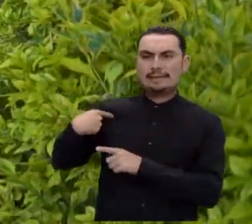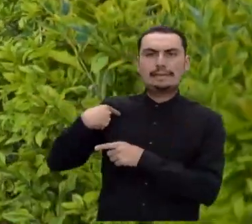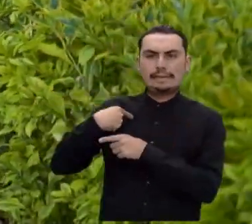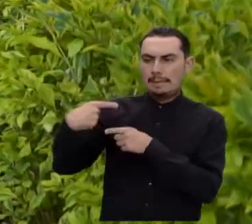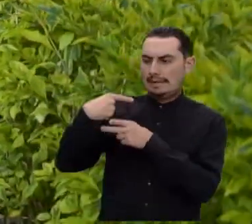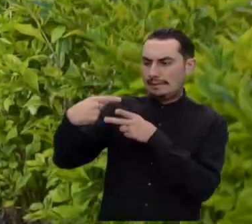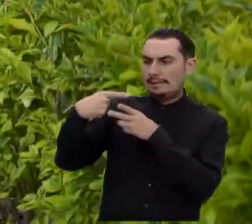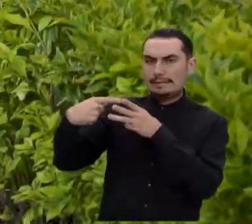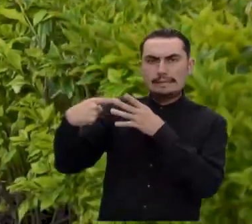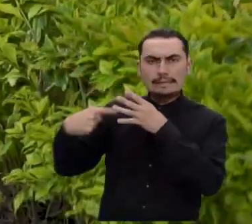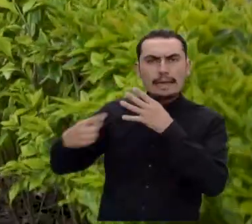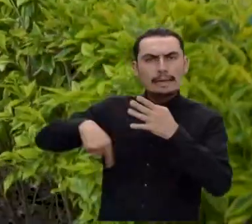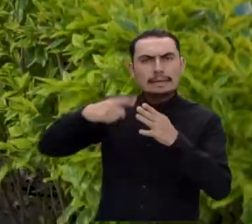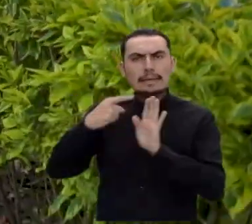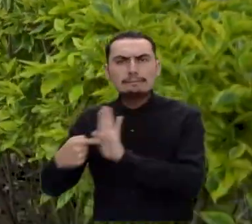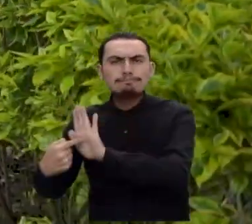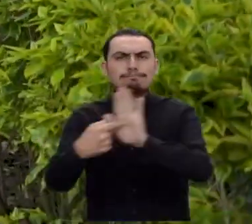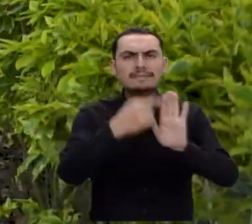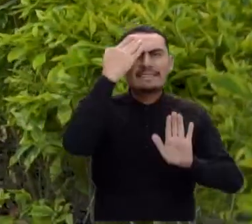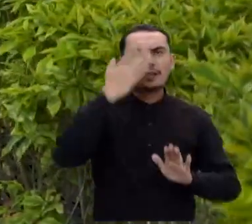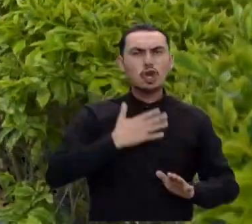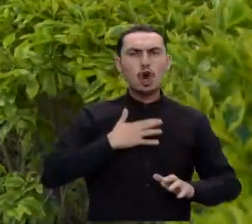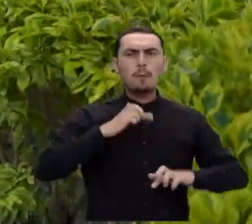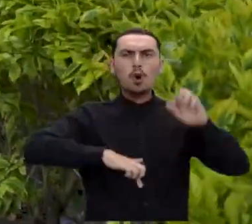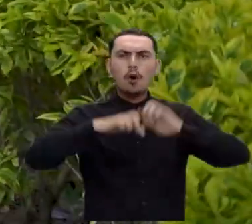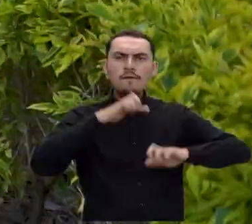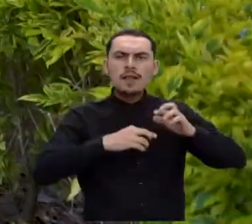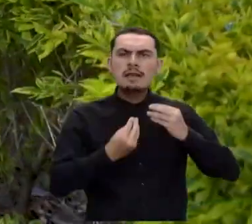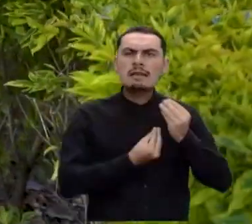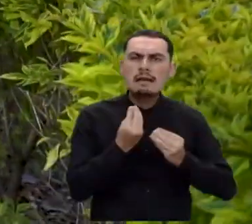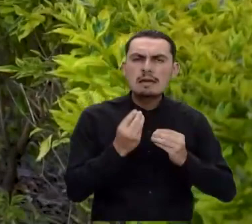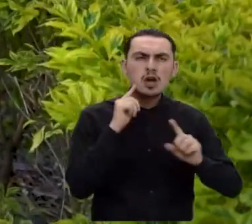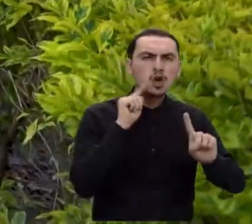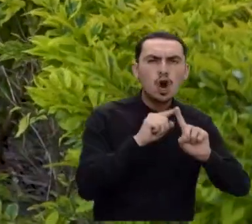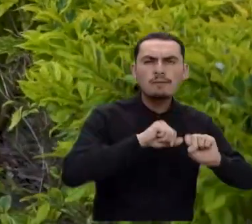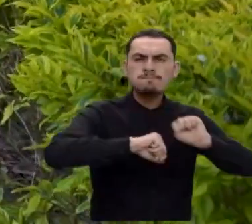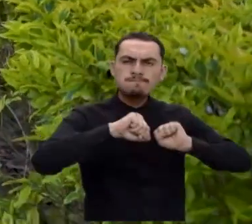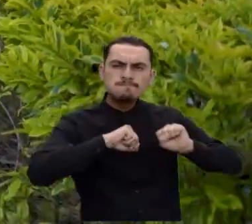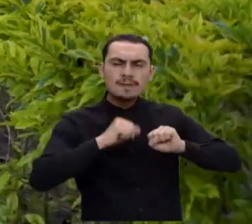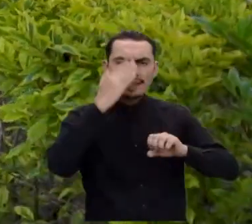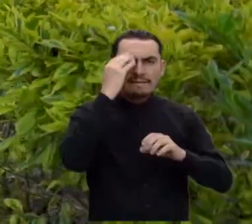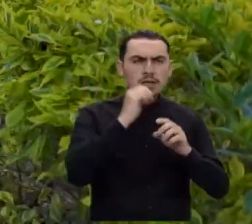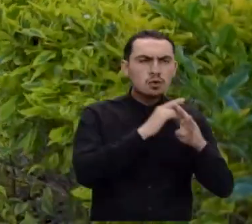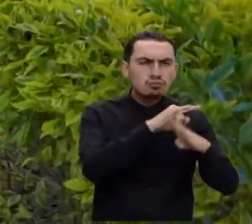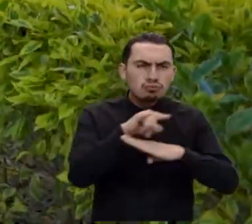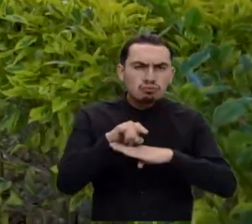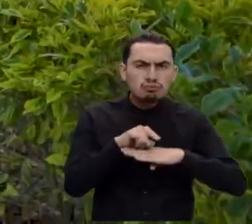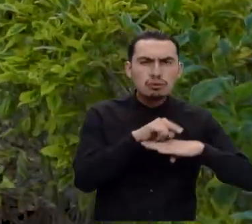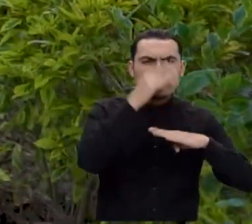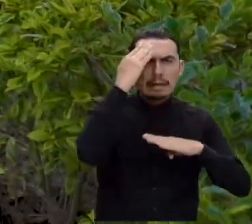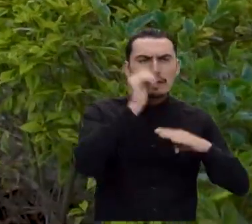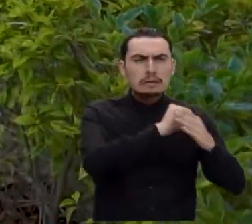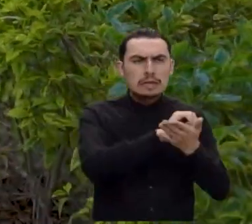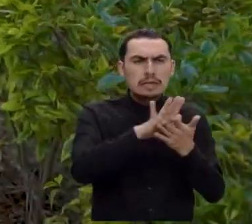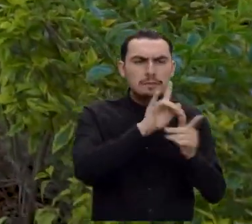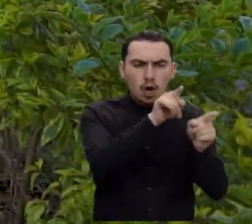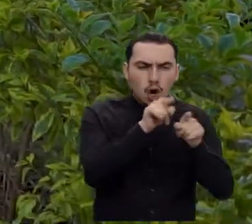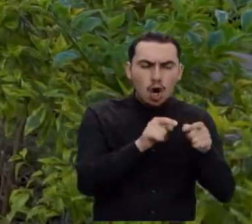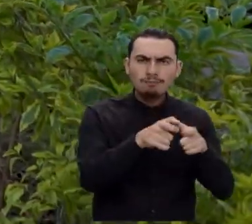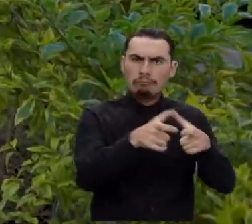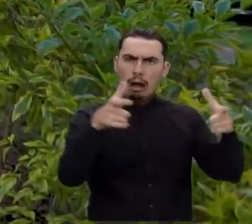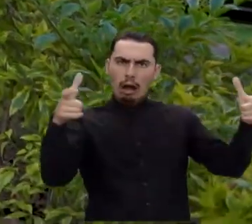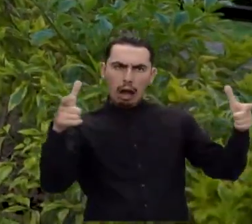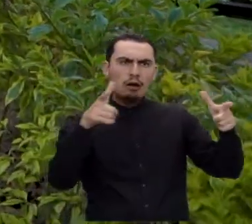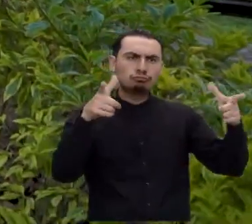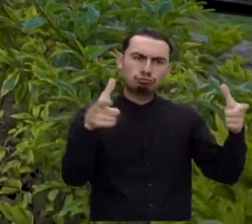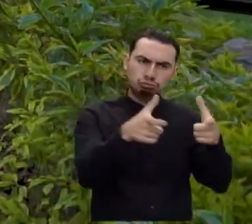semana compartimos con ustedes el trabajo de nuestros profesionales vigilando y controlando la sanidad de los predios de pequeños, medianos